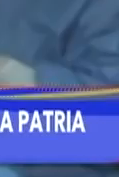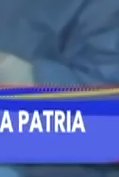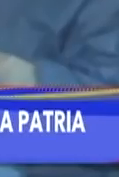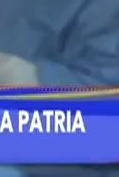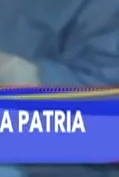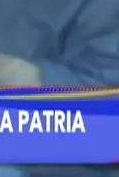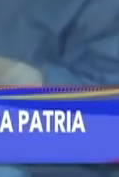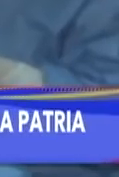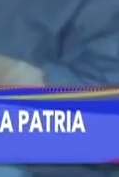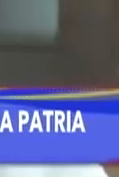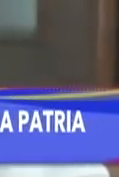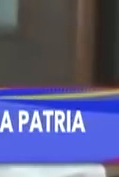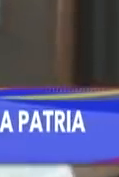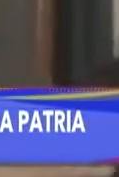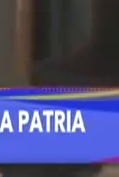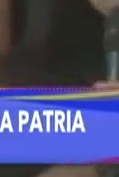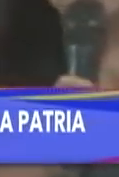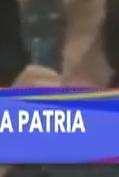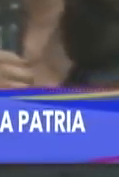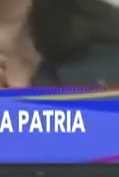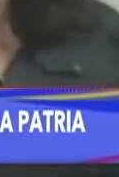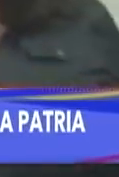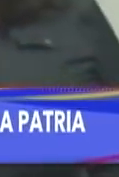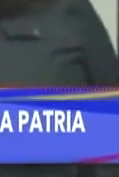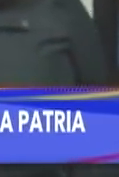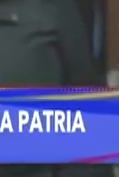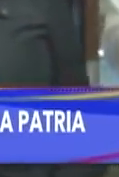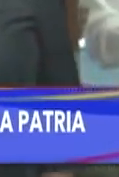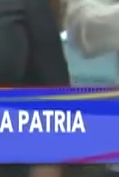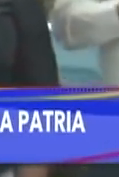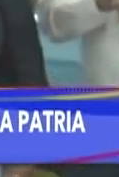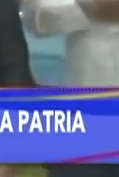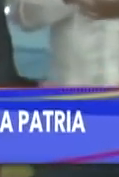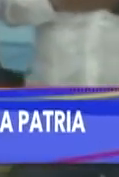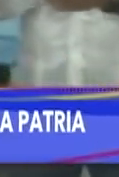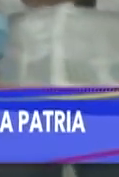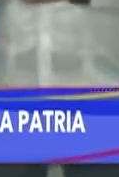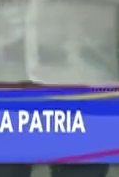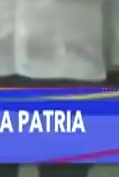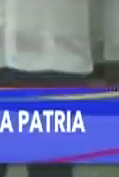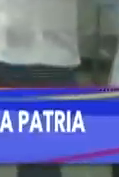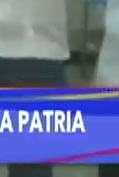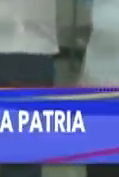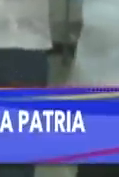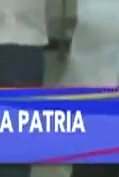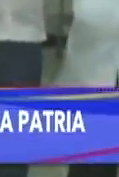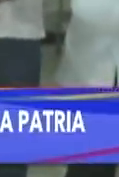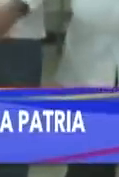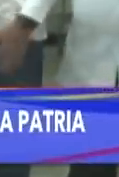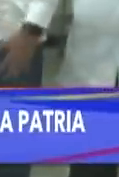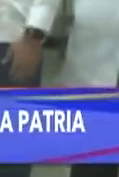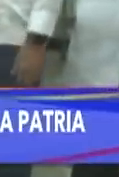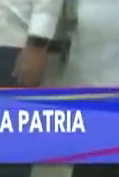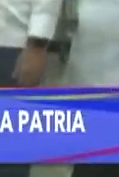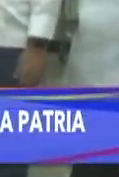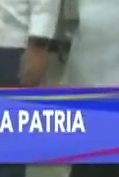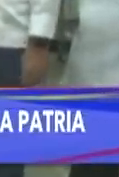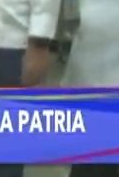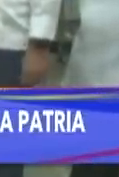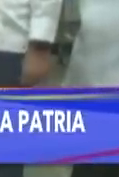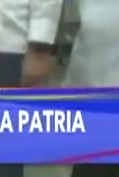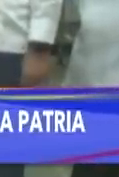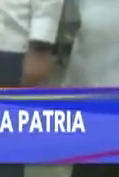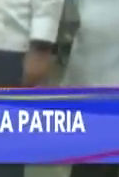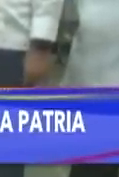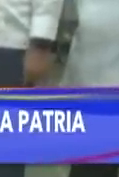porque realmente lo merece. Bueno, mi comandante, yo le quiero decir que parte de los petros que usted nos